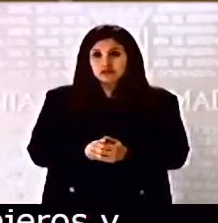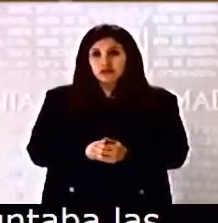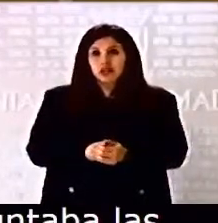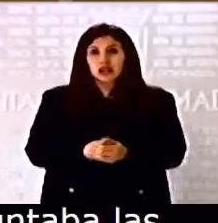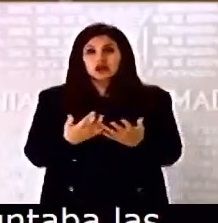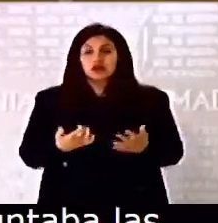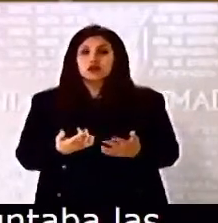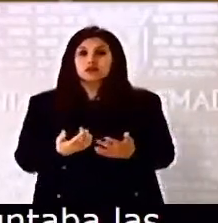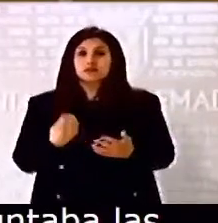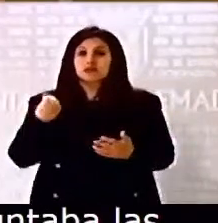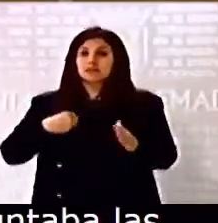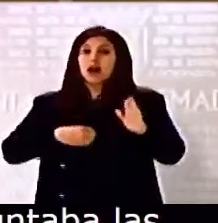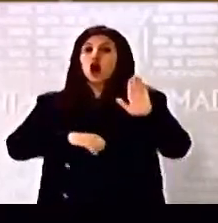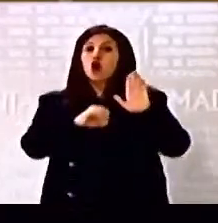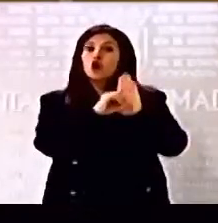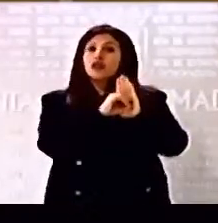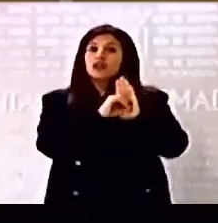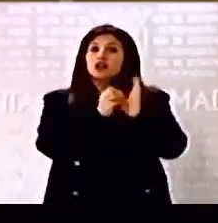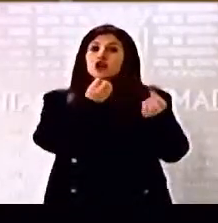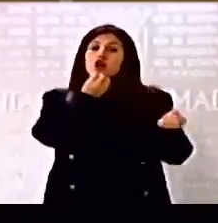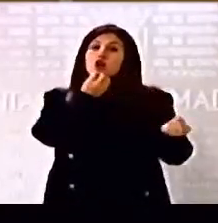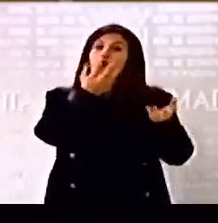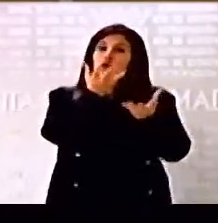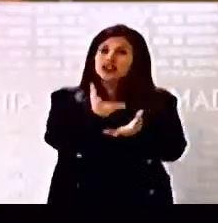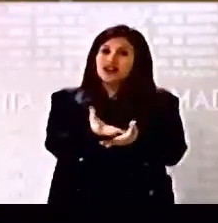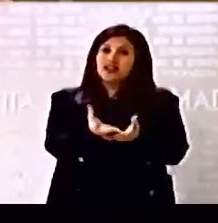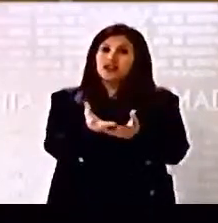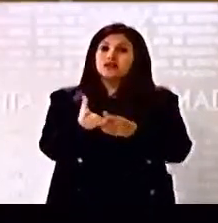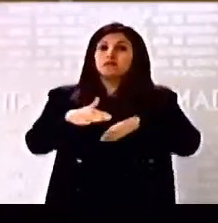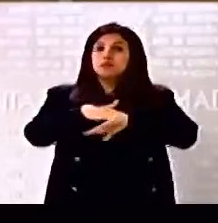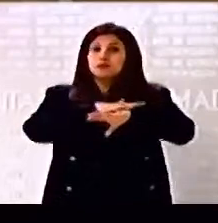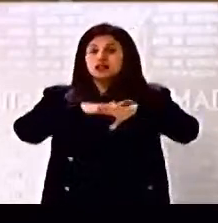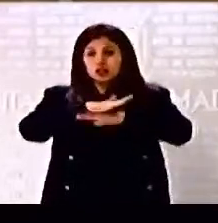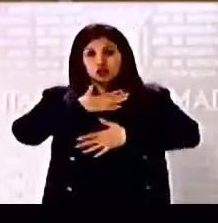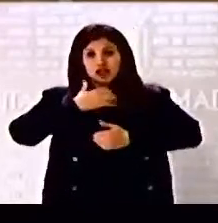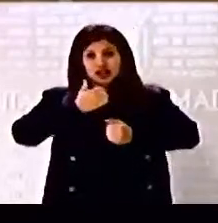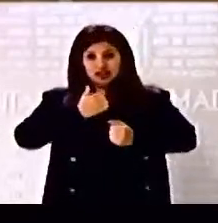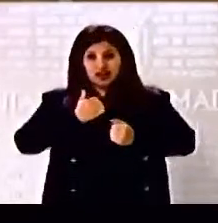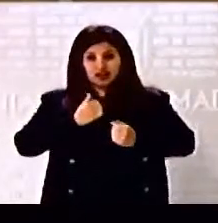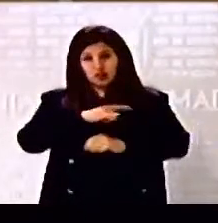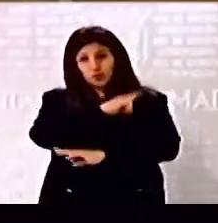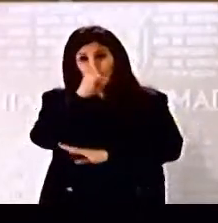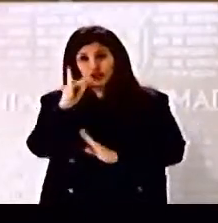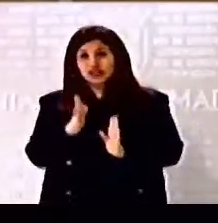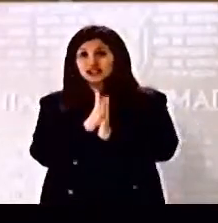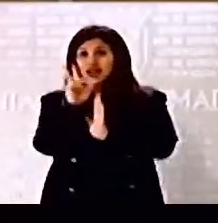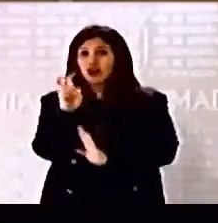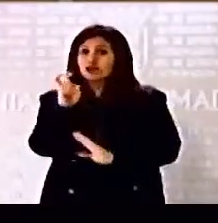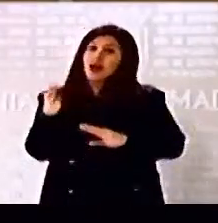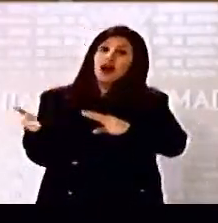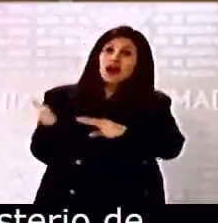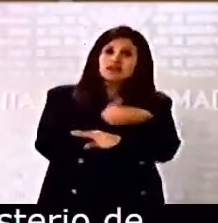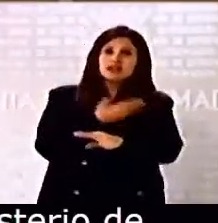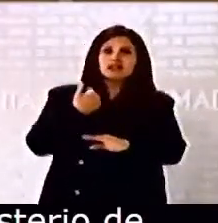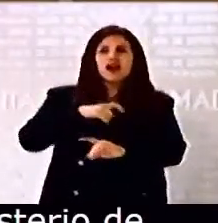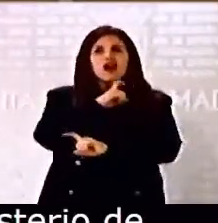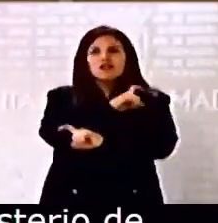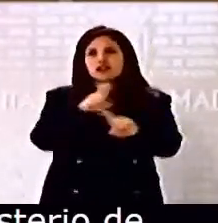la orden comunicada que publica el Ministerio de Sanidad antes de San José ya se dijo que era un acuerdo de